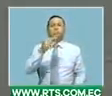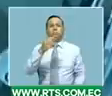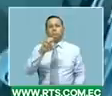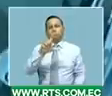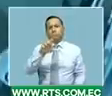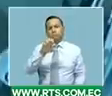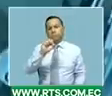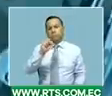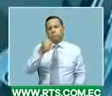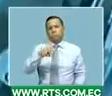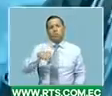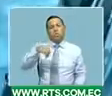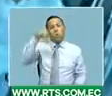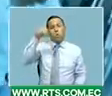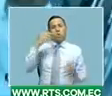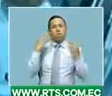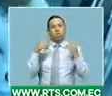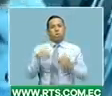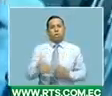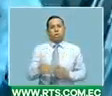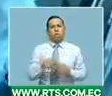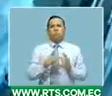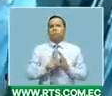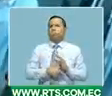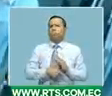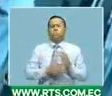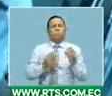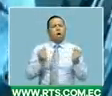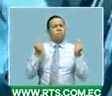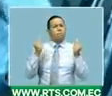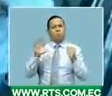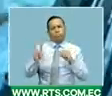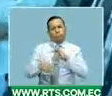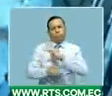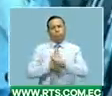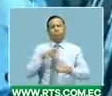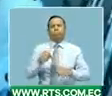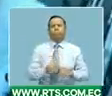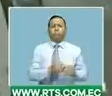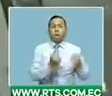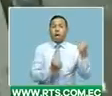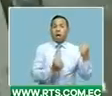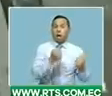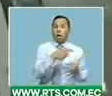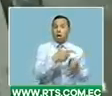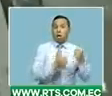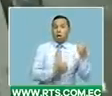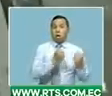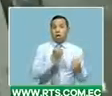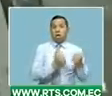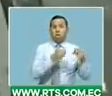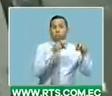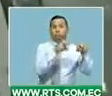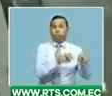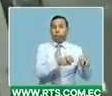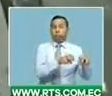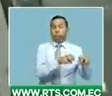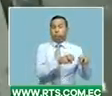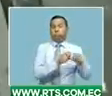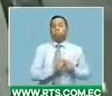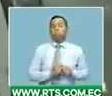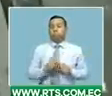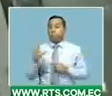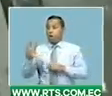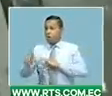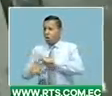norte, y duró 15 segundos. Dentro del carro se encontraban dos personas más.